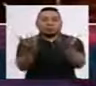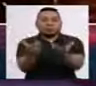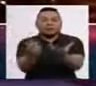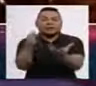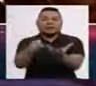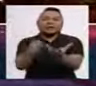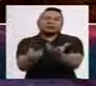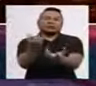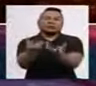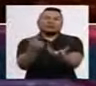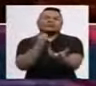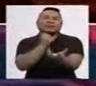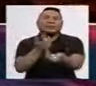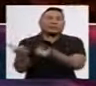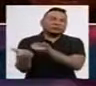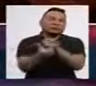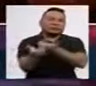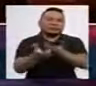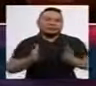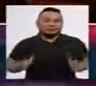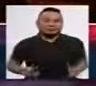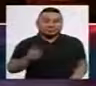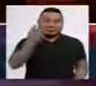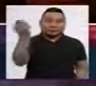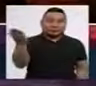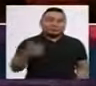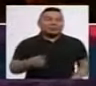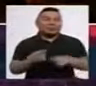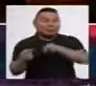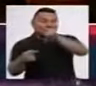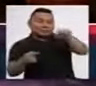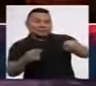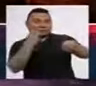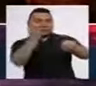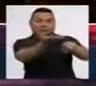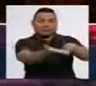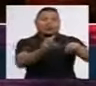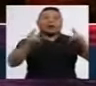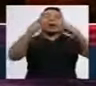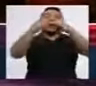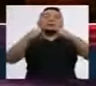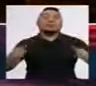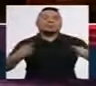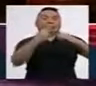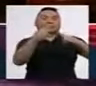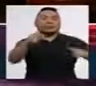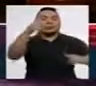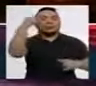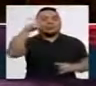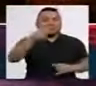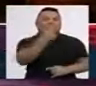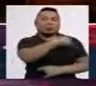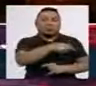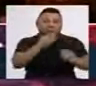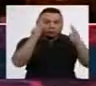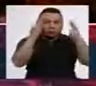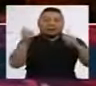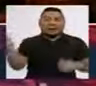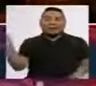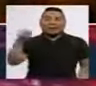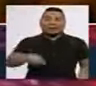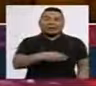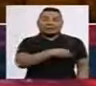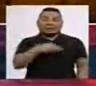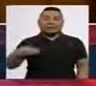campaña que han ingresado acá, que han instalado acá, por favor, porque han llegado la ministra del Ambiente, la ministra Fabiola Muñoz, para que nos